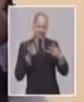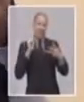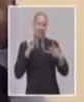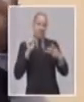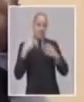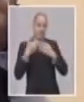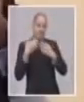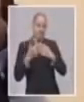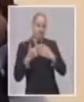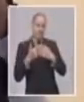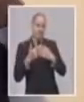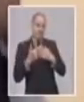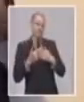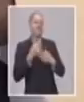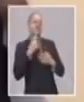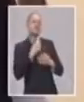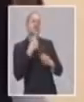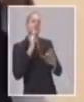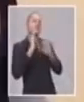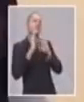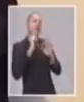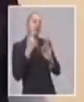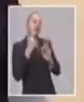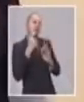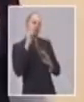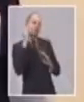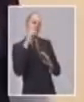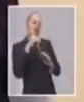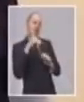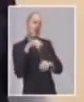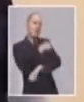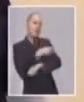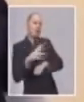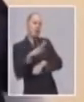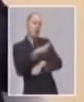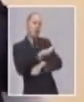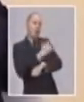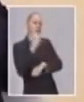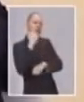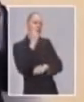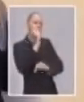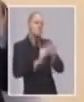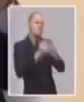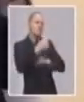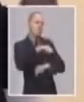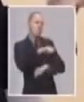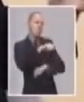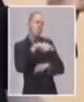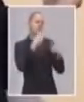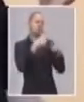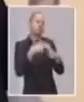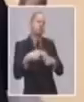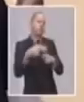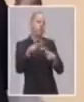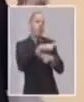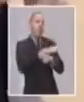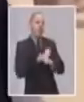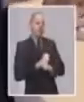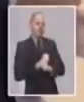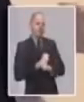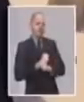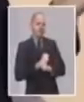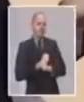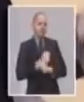¿qué se está buscando? ¿Qué noticias se dice? Bueno, se ha santificado a la presidenta usurpadora de Bolivia. Es decir, una